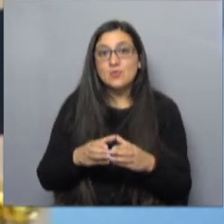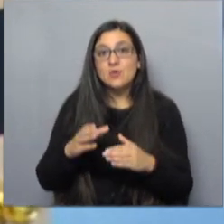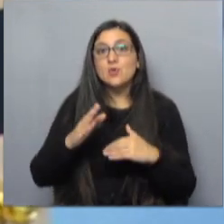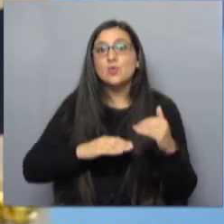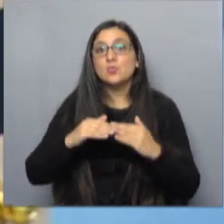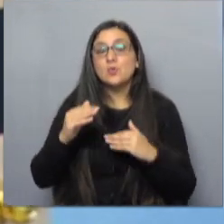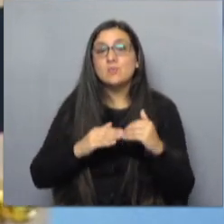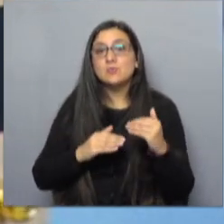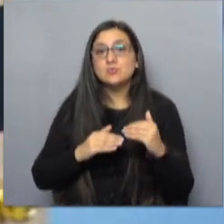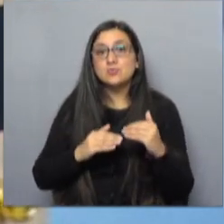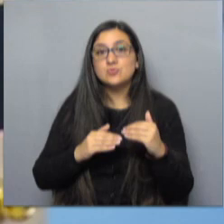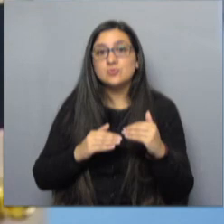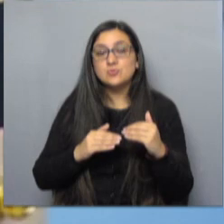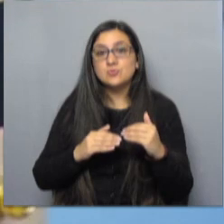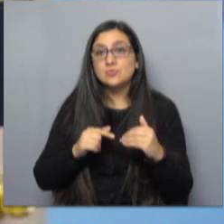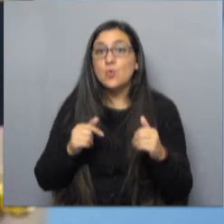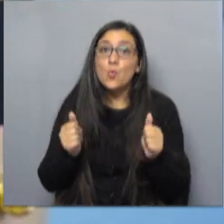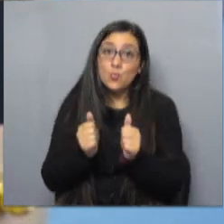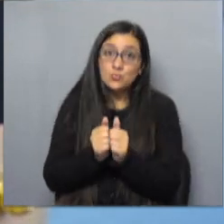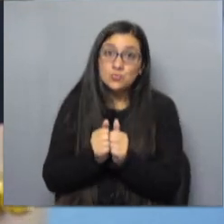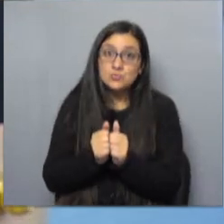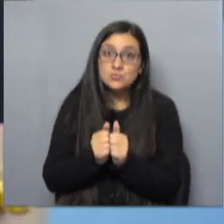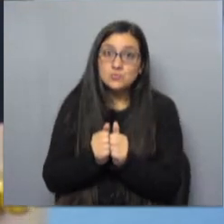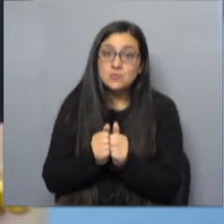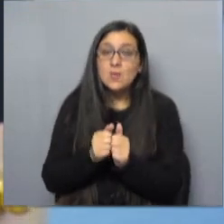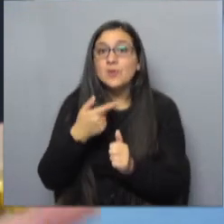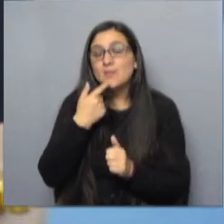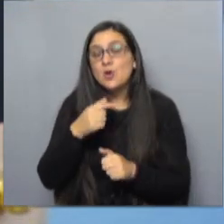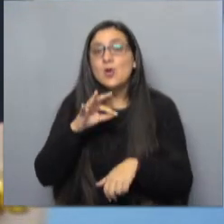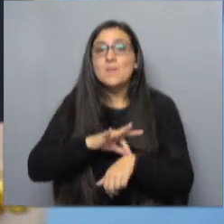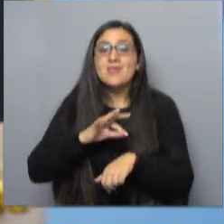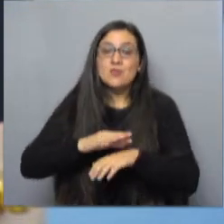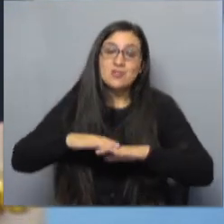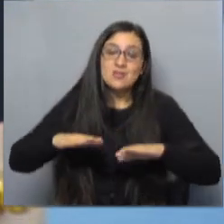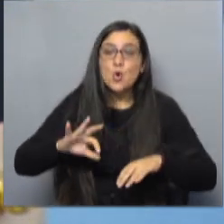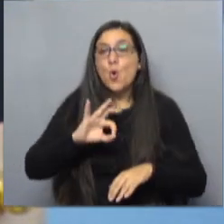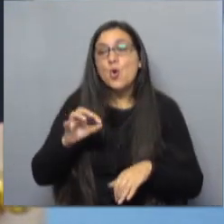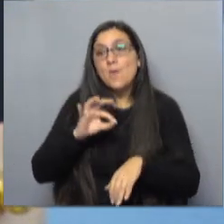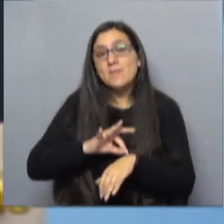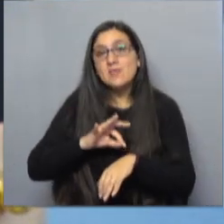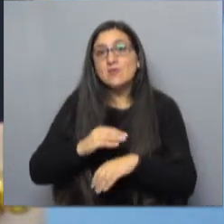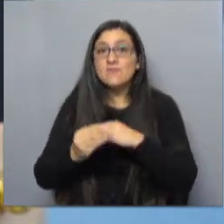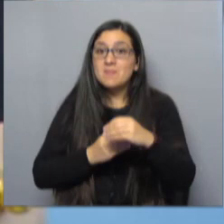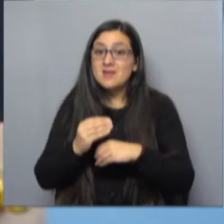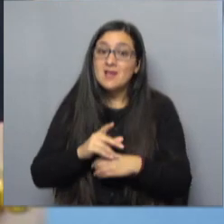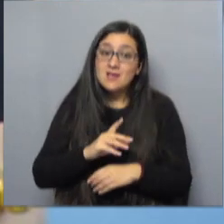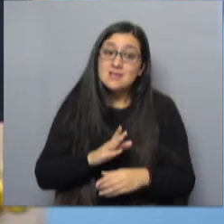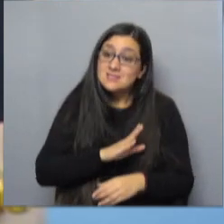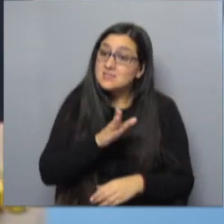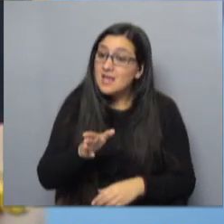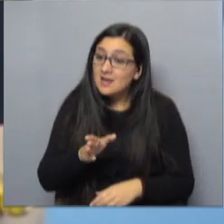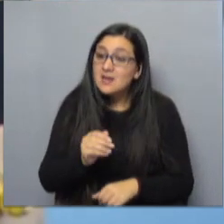construimos con ellos, que las pediatras, que los médicos de familia salgan de su consultorio y